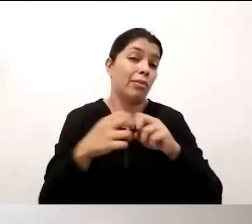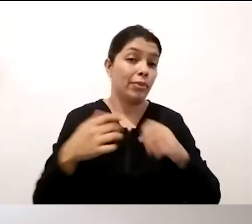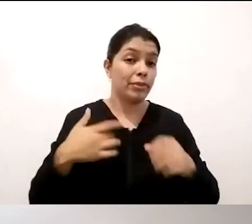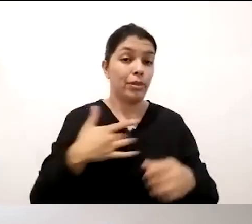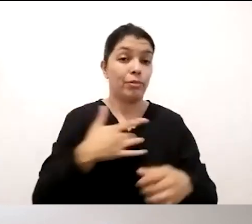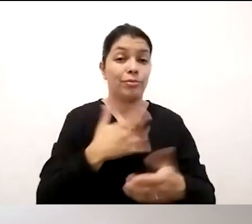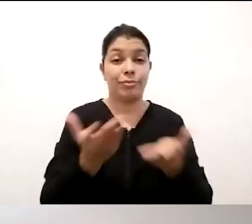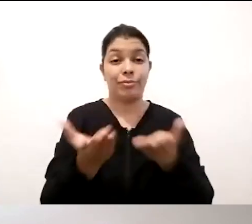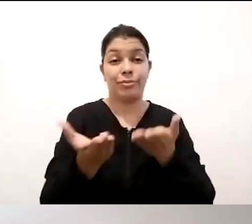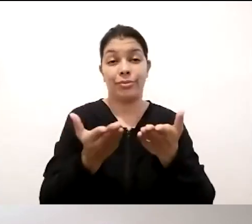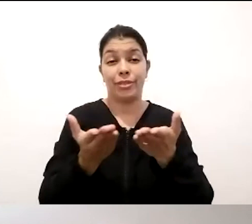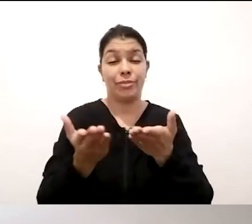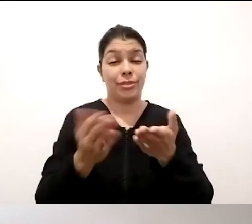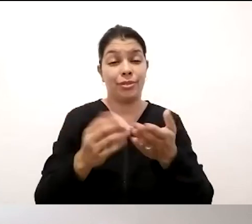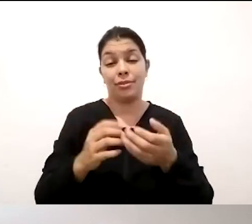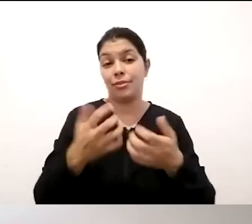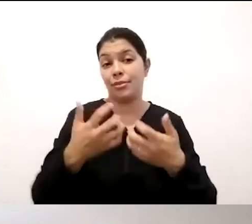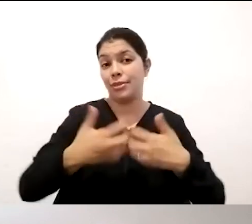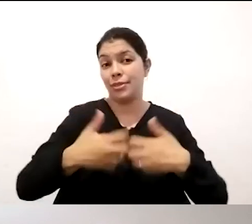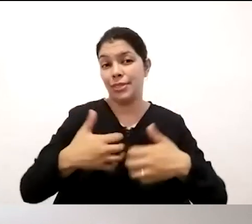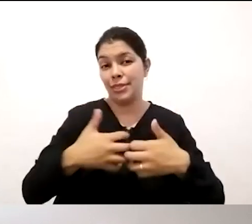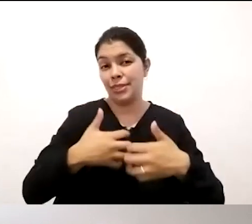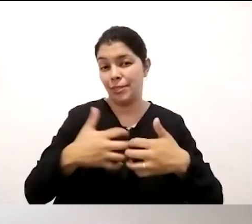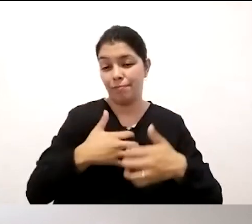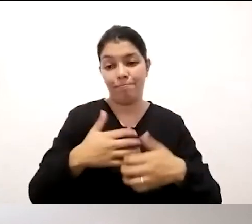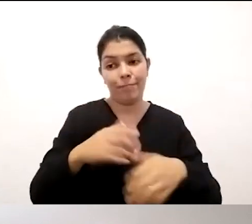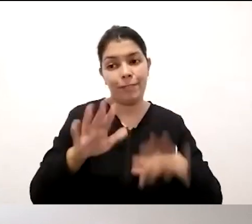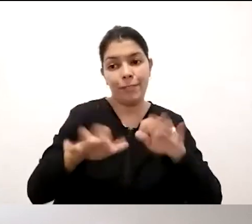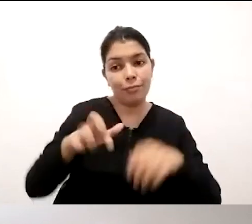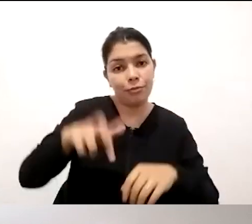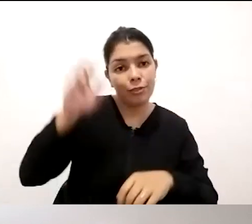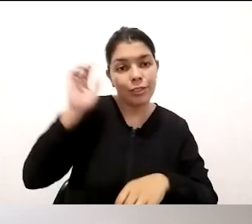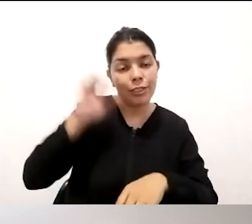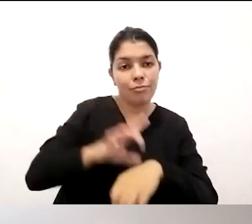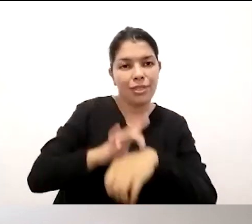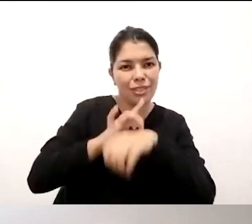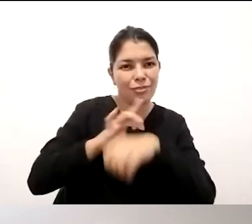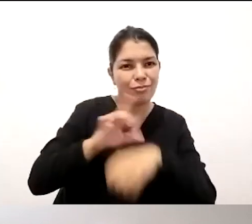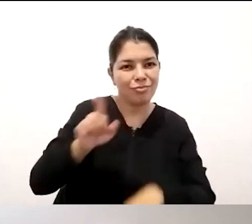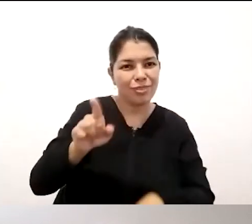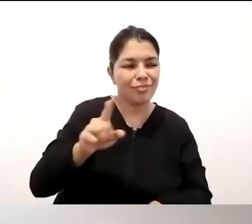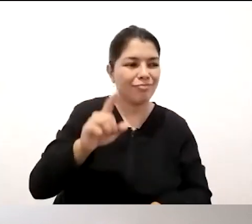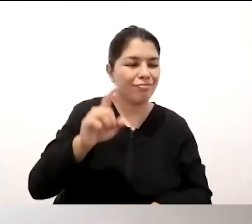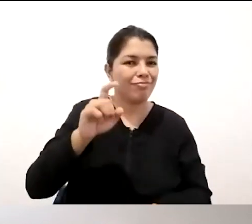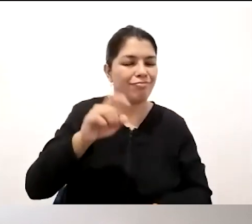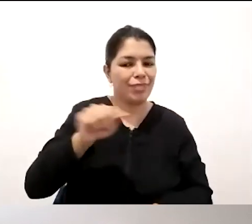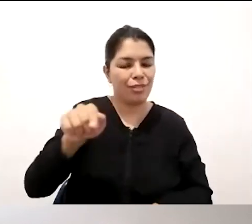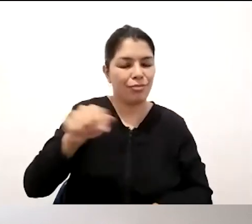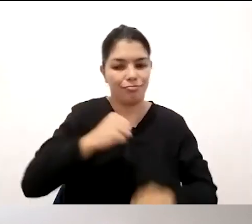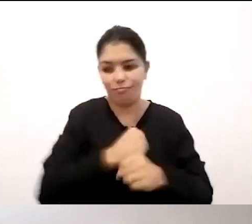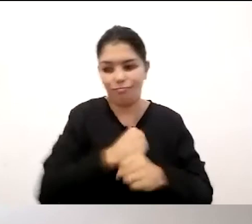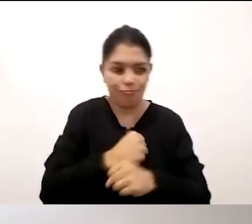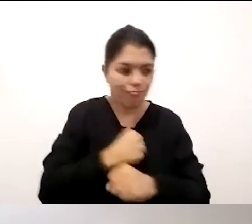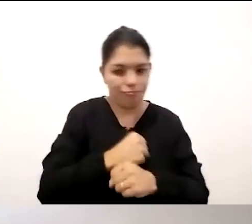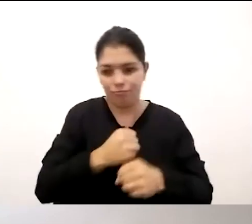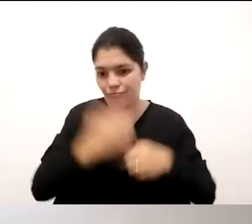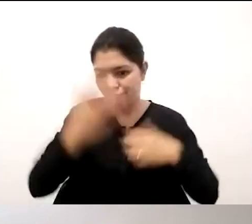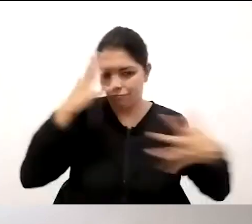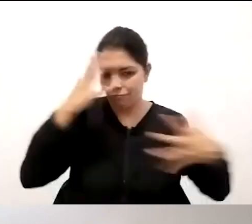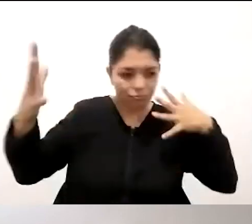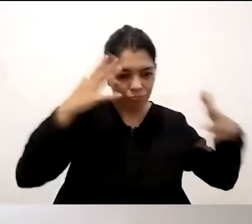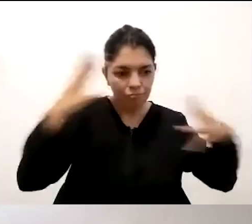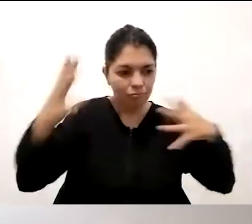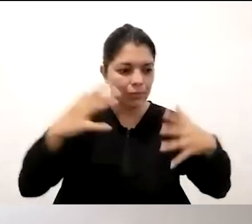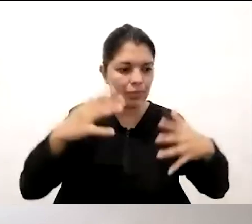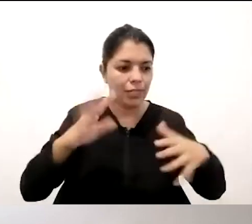los profesionales de la salud se ven obligados a ejercer su profesión y su responsabilidad con lo que